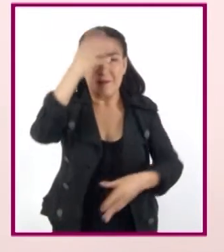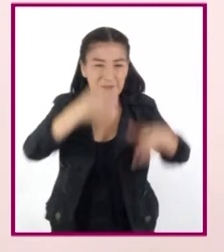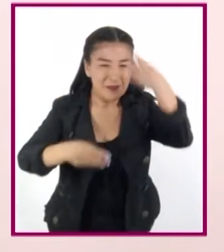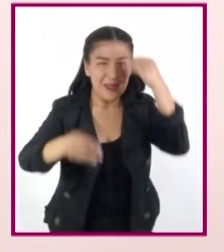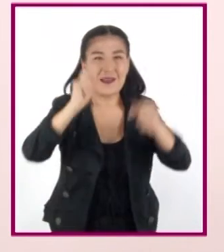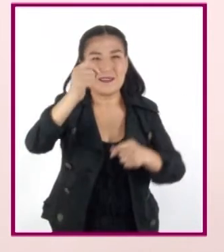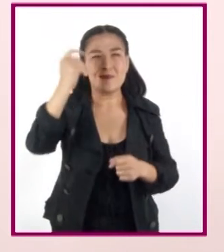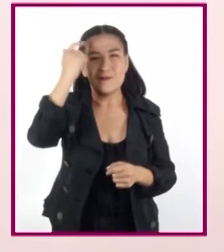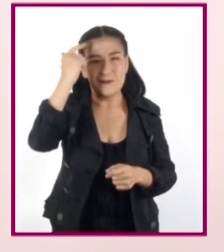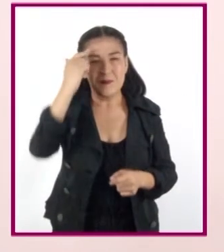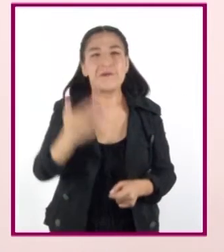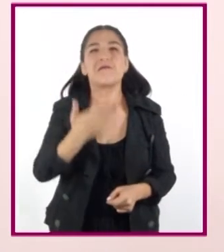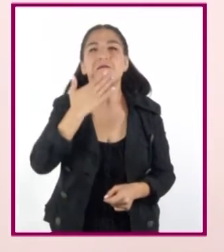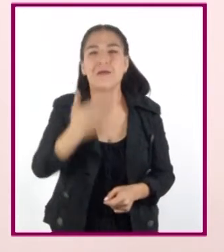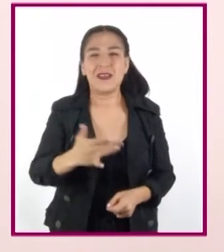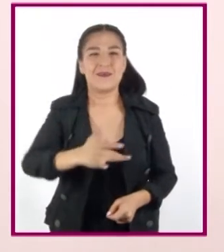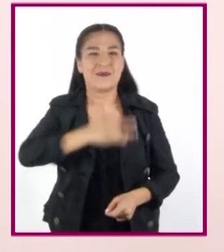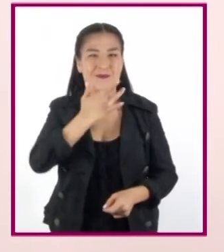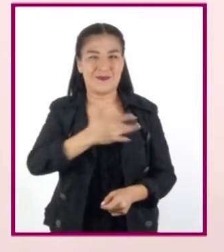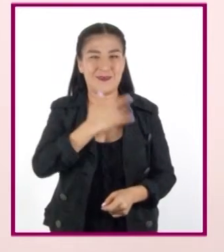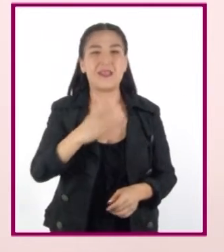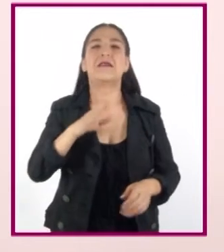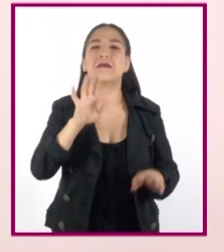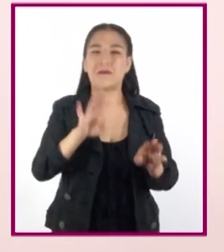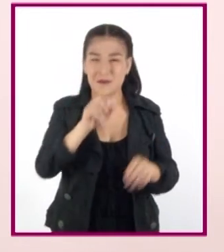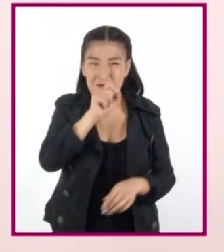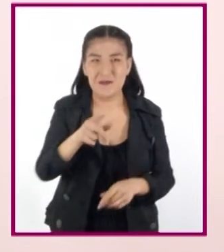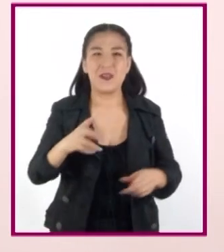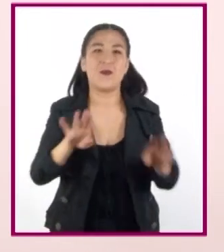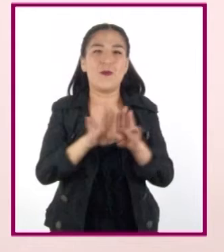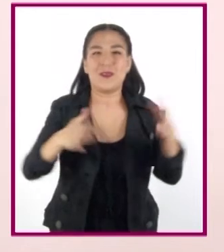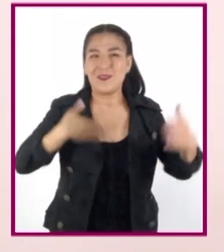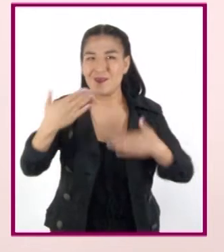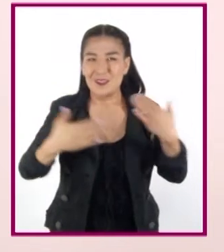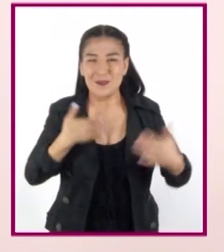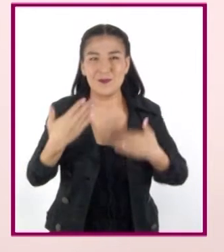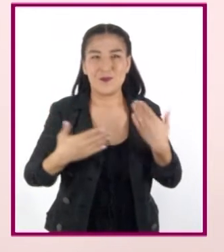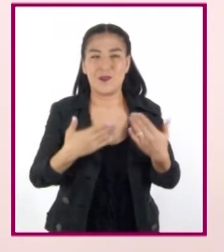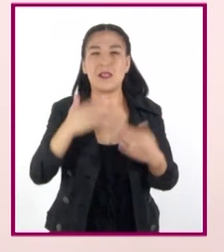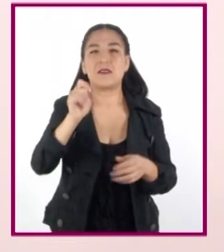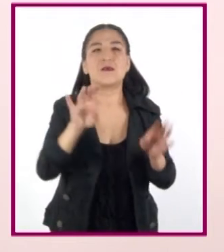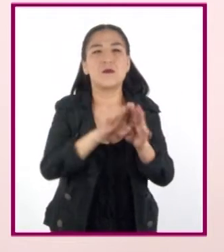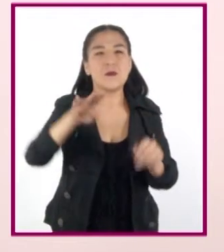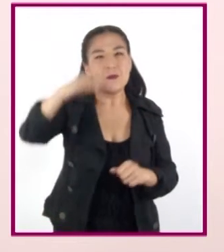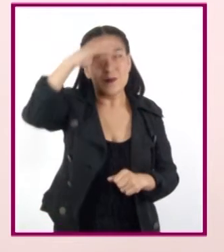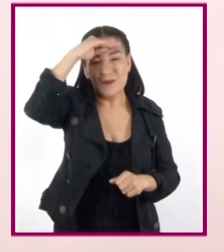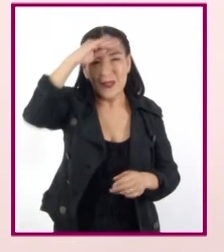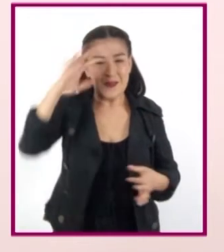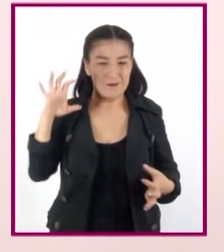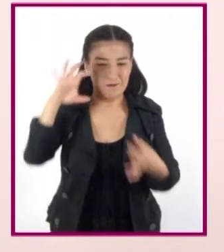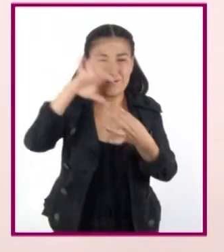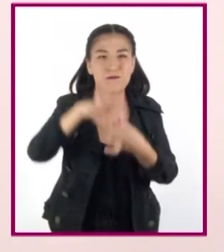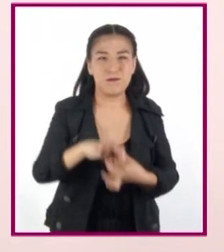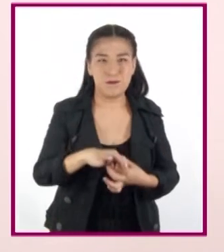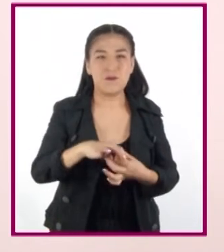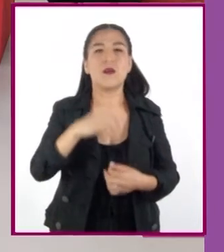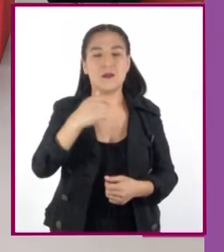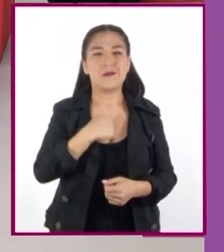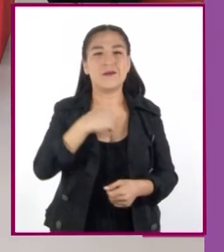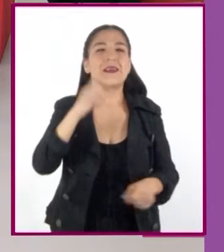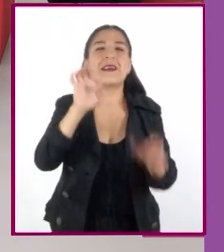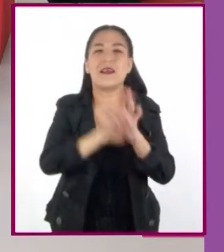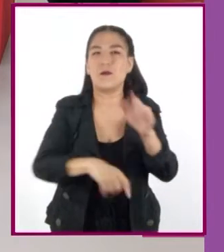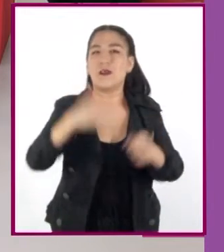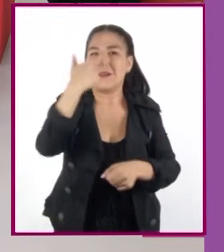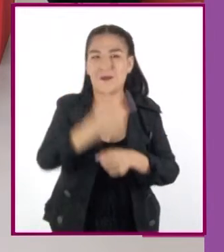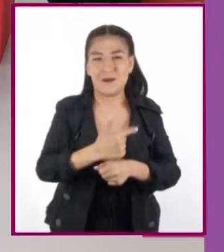generen bienestar y disfrute, en una clara conexión con la conciencia, es decir, con la capacidad de darnos cuenta.